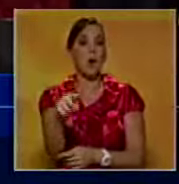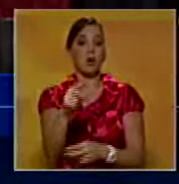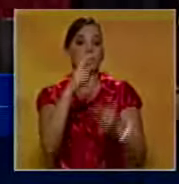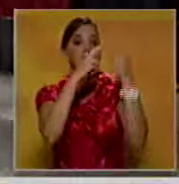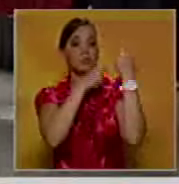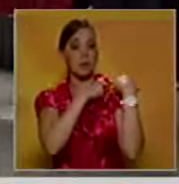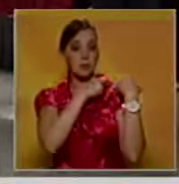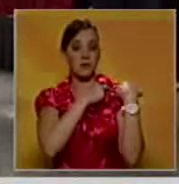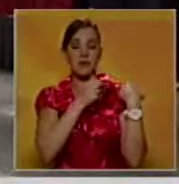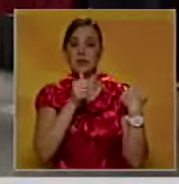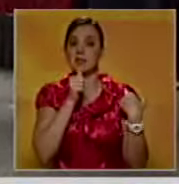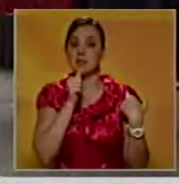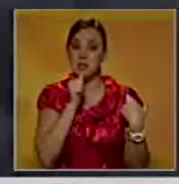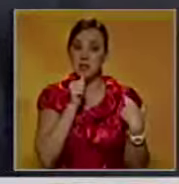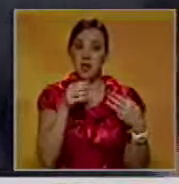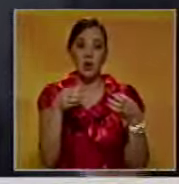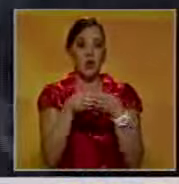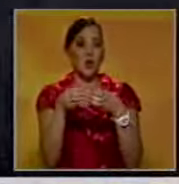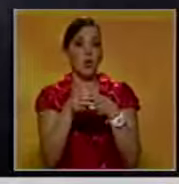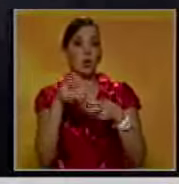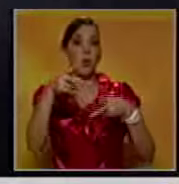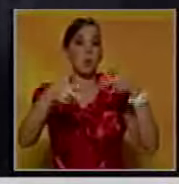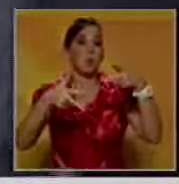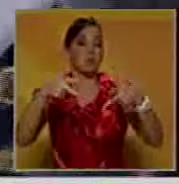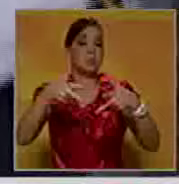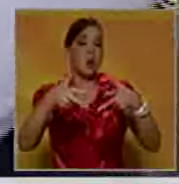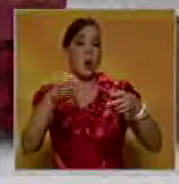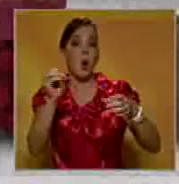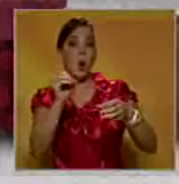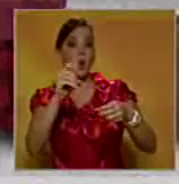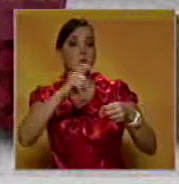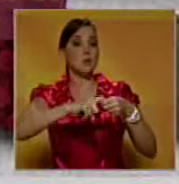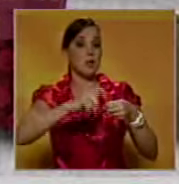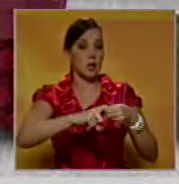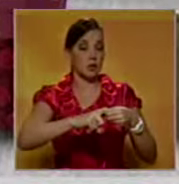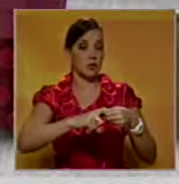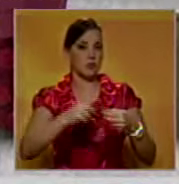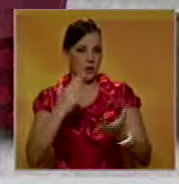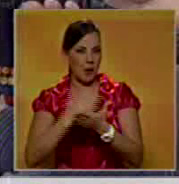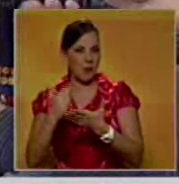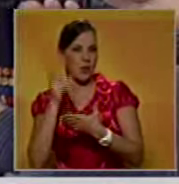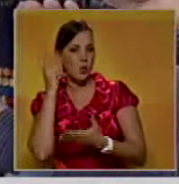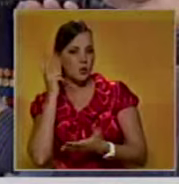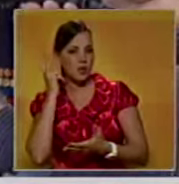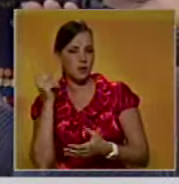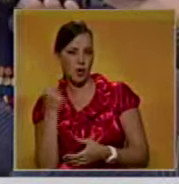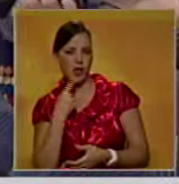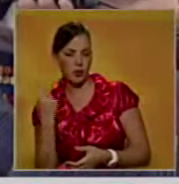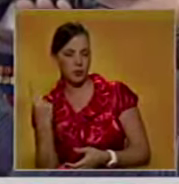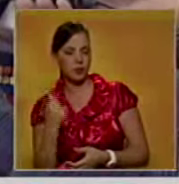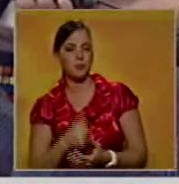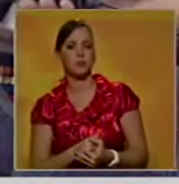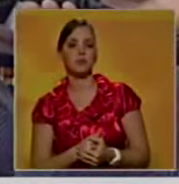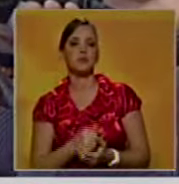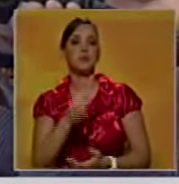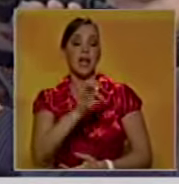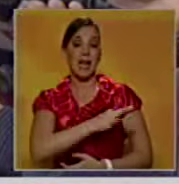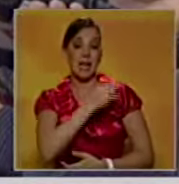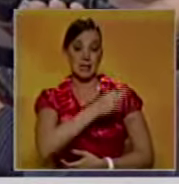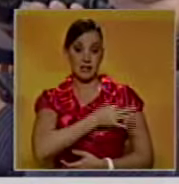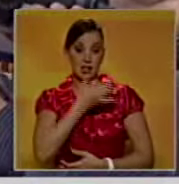los enfrentamientos entre bandas y grupos sindicales. Esto fue parte de lo que dijo. El señor salido de